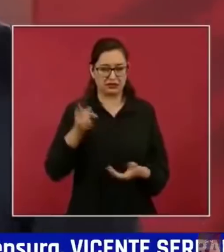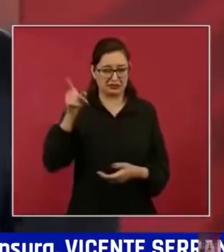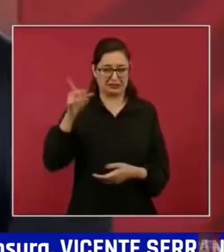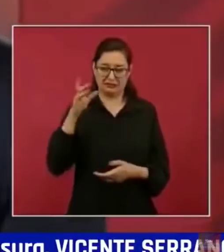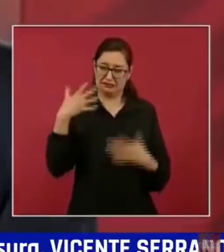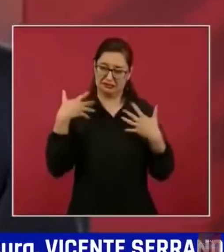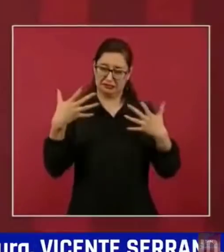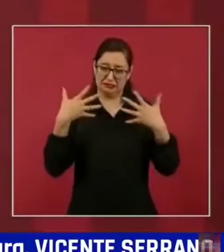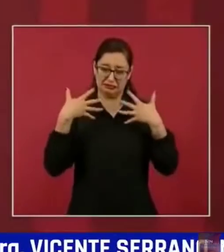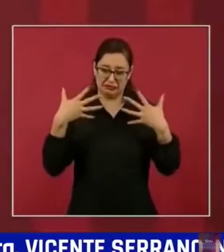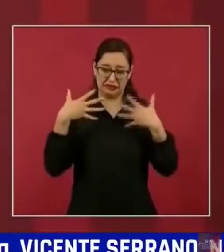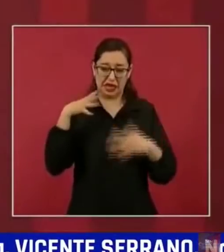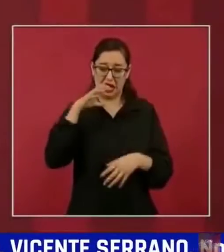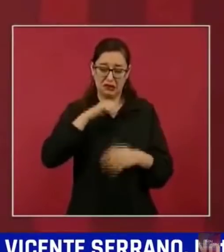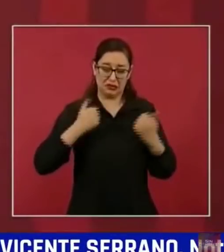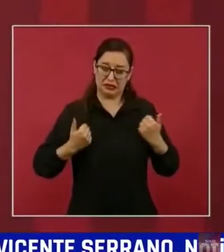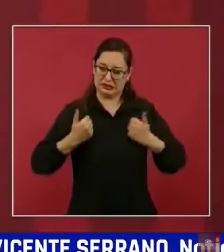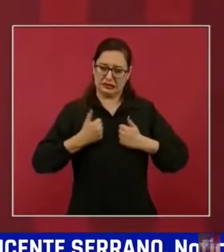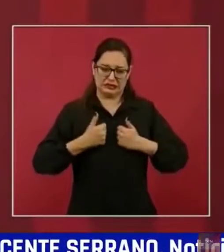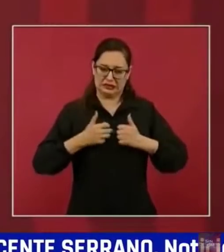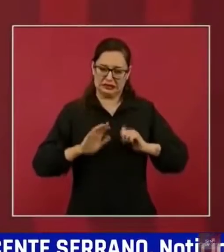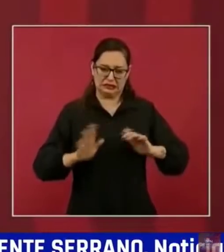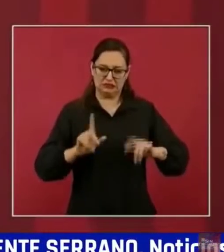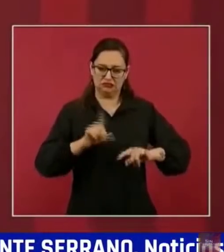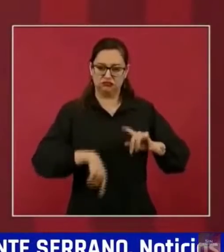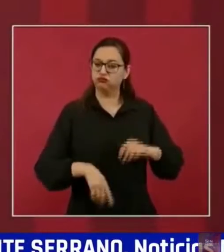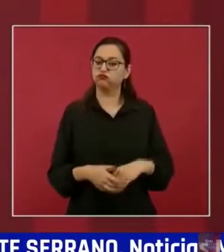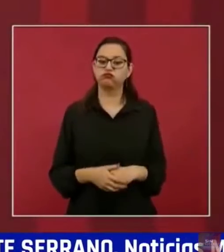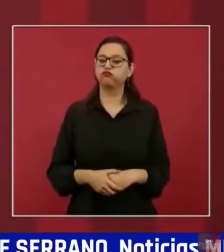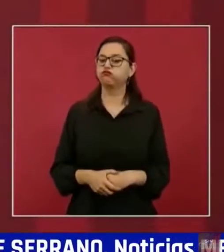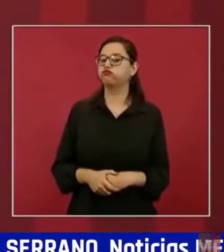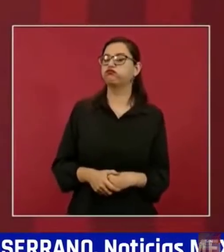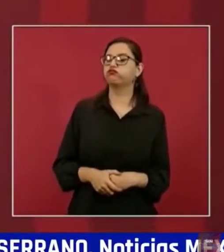las chamarras. No se la quitó.